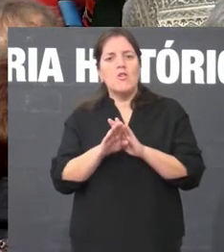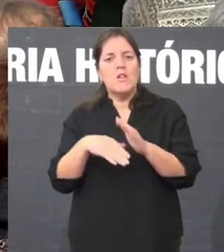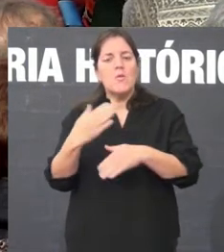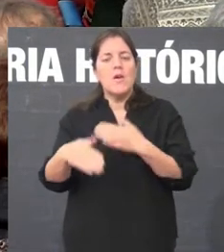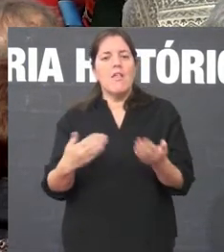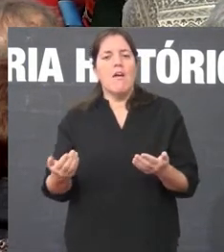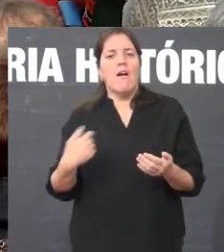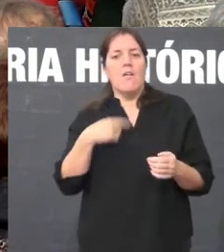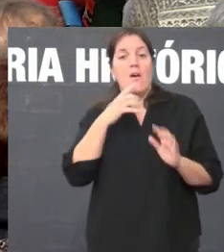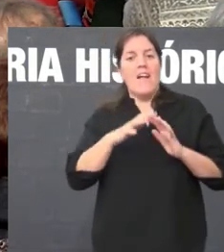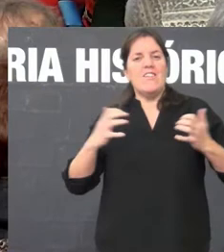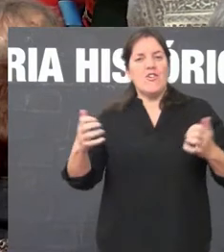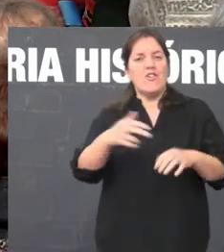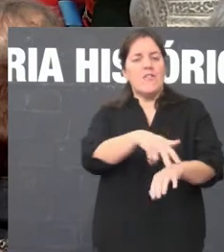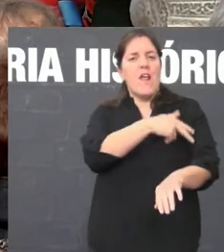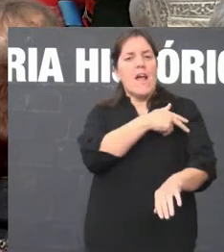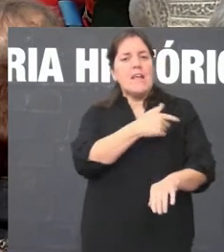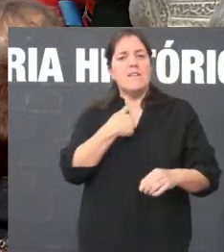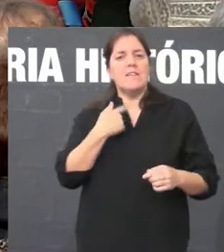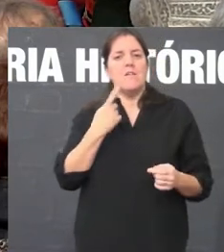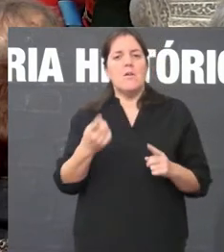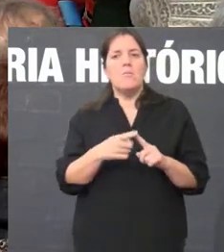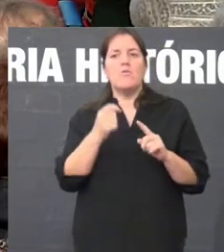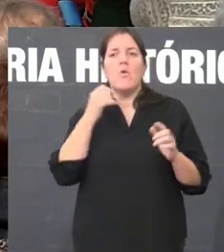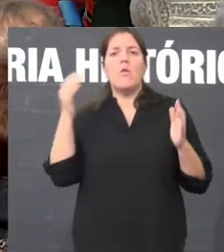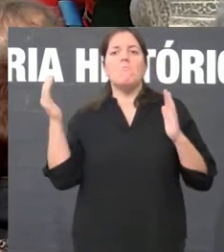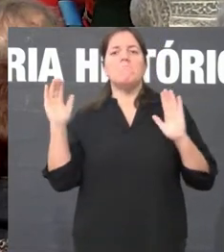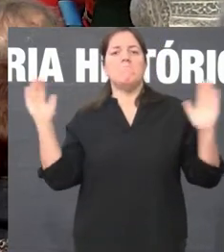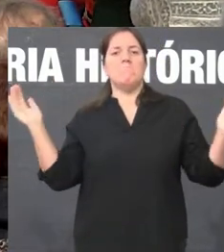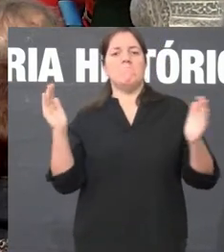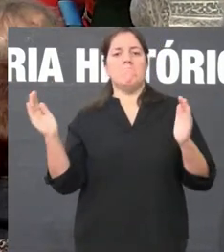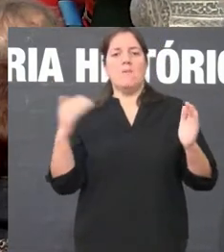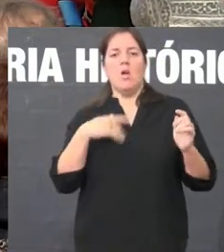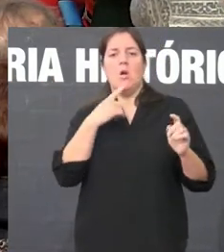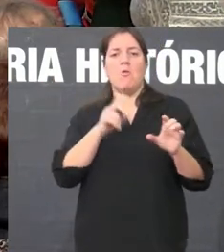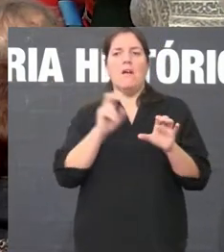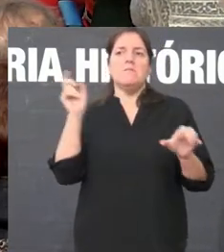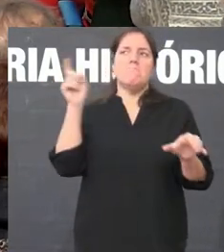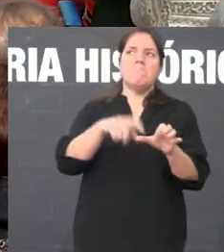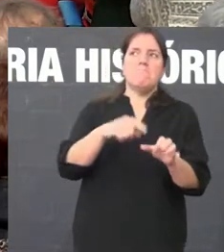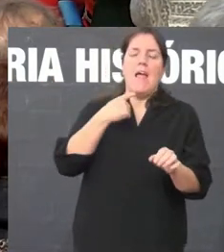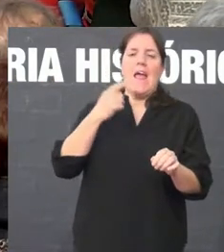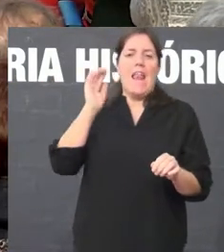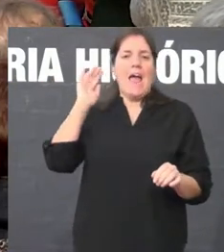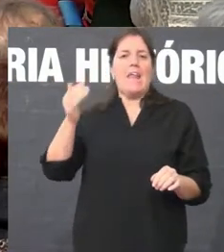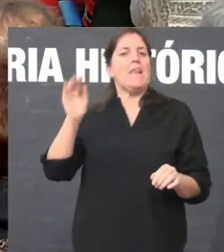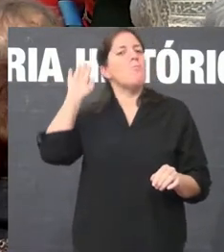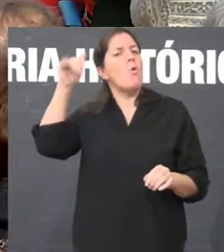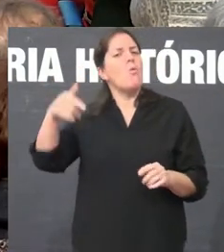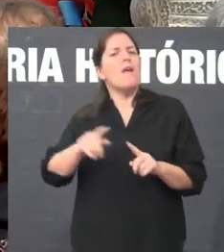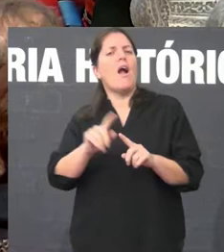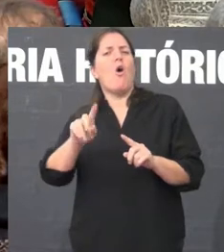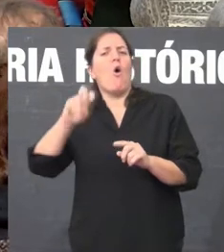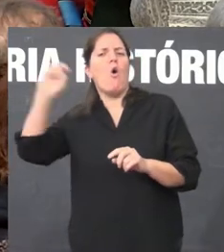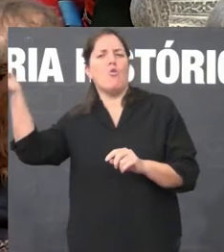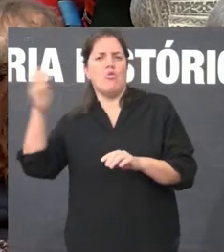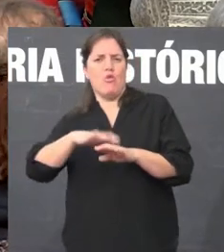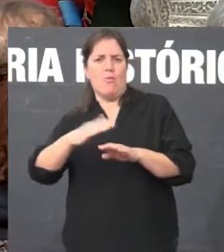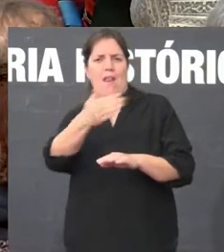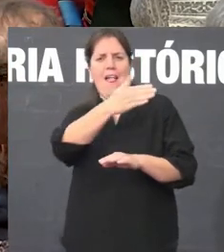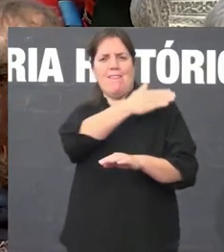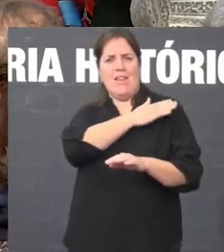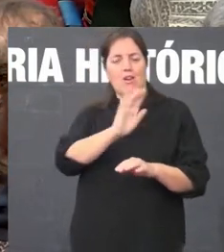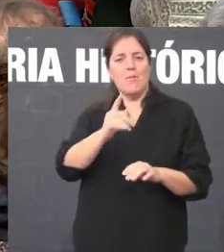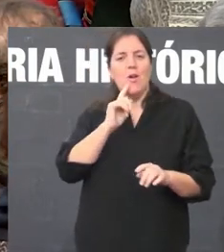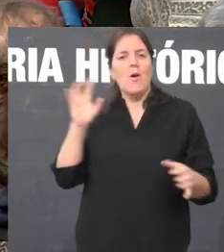sea, no, eso es un paréntesis. Podrás engancharlo con la de la República o incluso con algunos otros gobiernos anteriores, pero no puedes